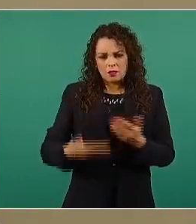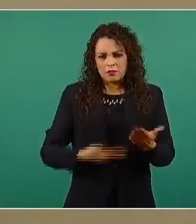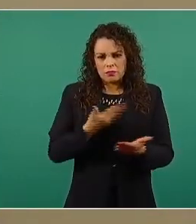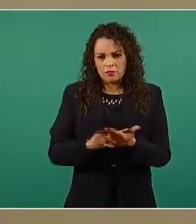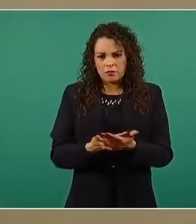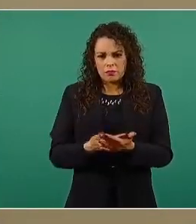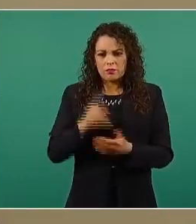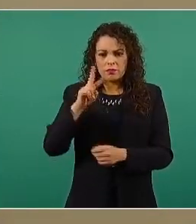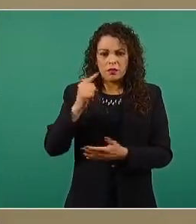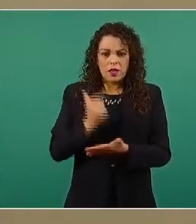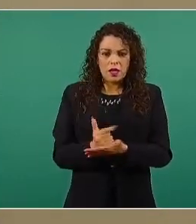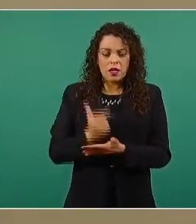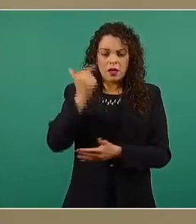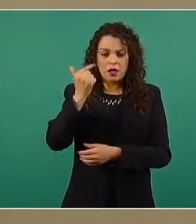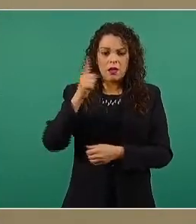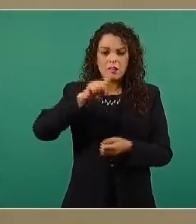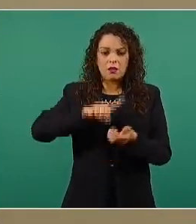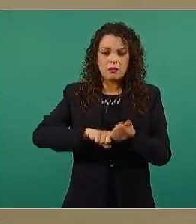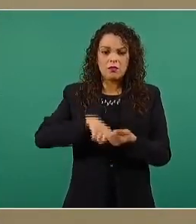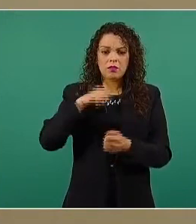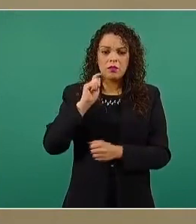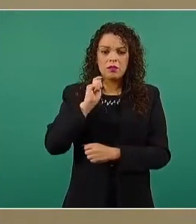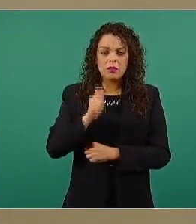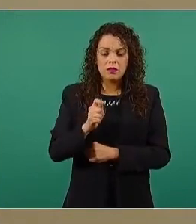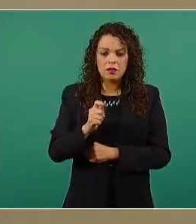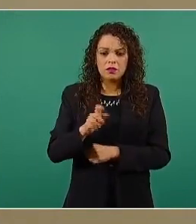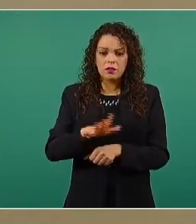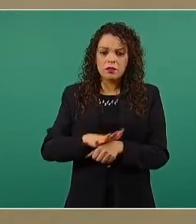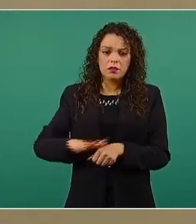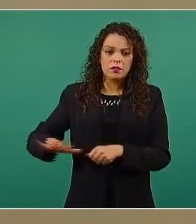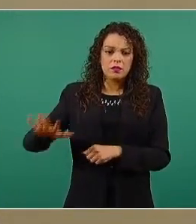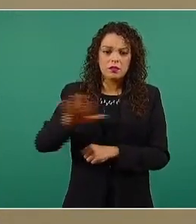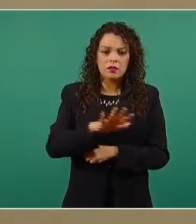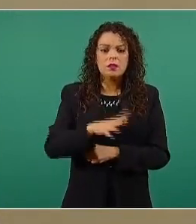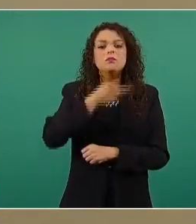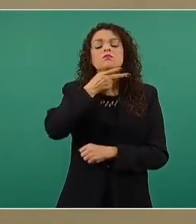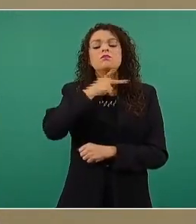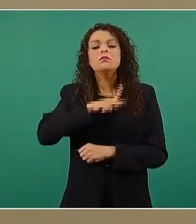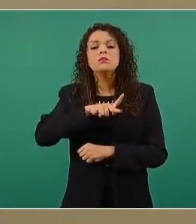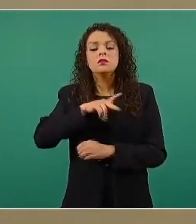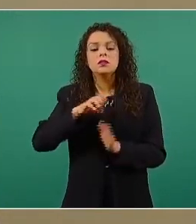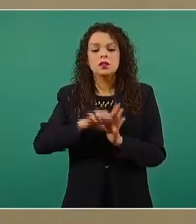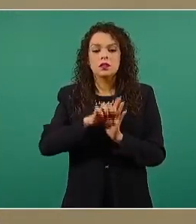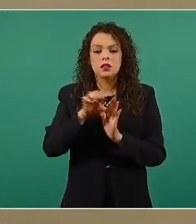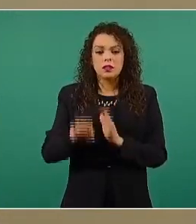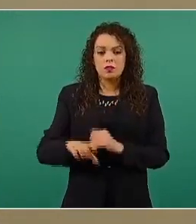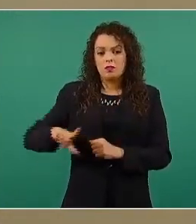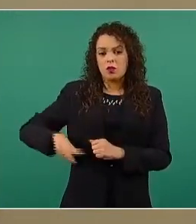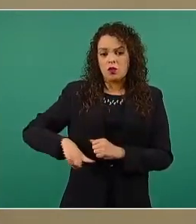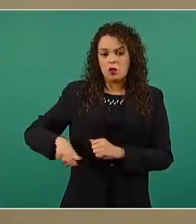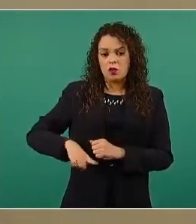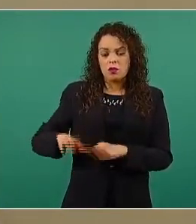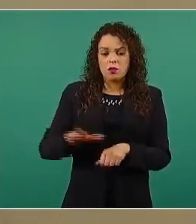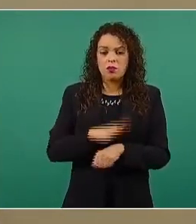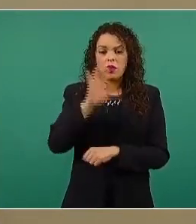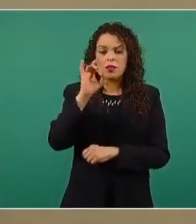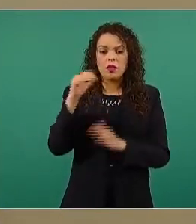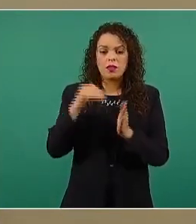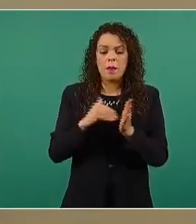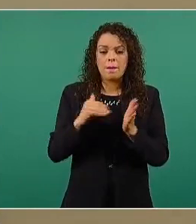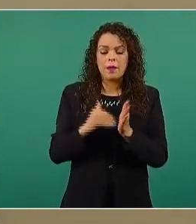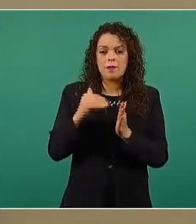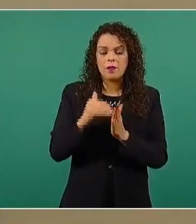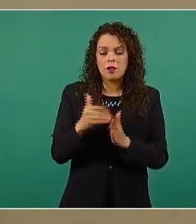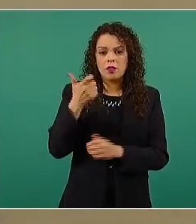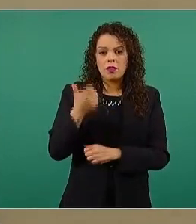tan grave que incluso representa un quebranto para las arcas públicas, para Petróleos Mexicanos, pero también para el gobierno, por 30,000 millones de pesos